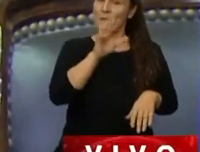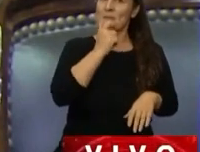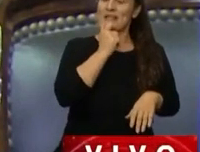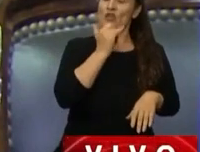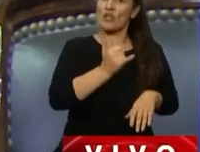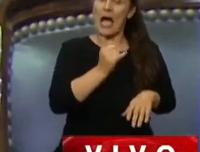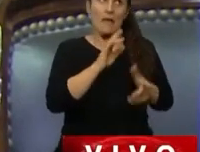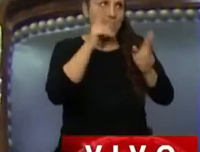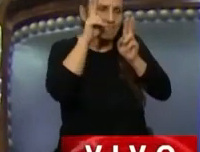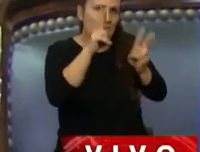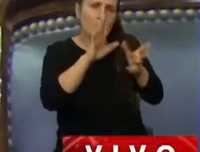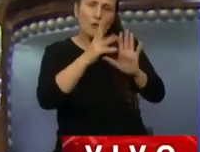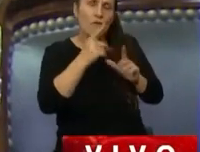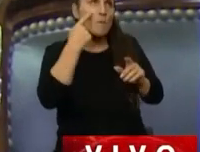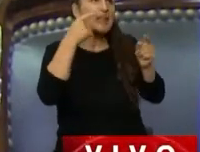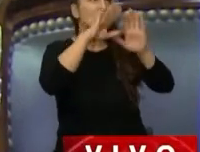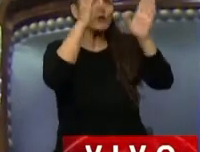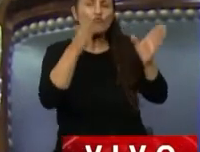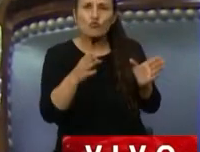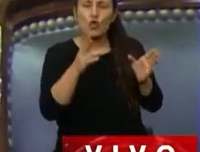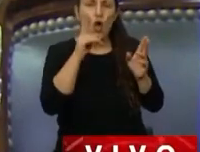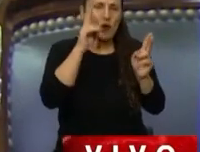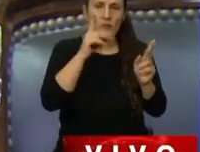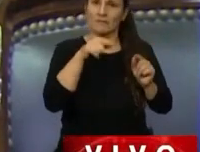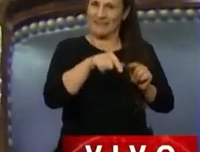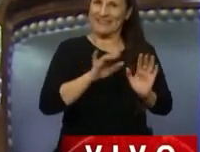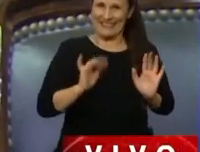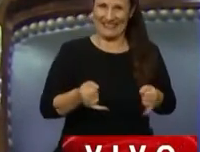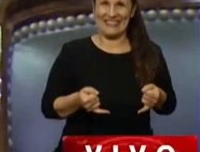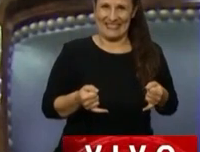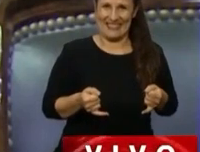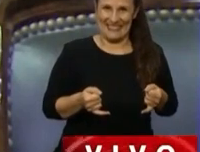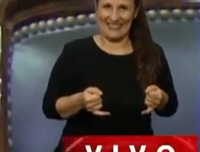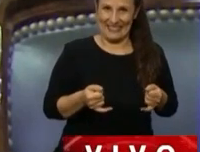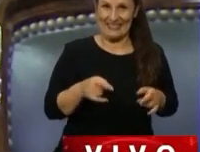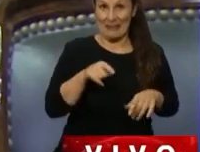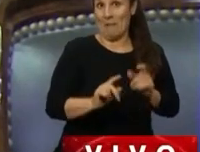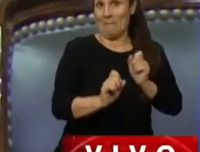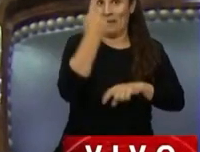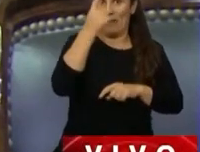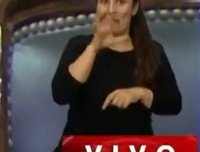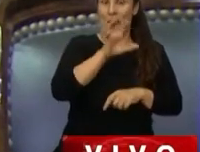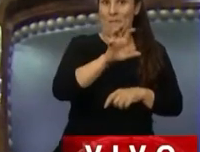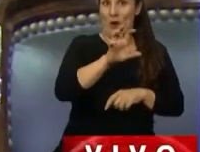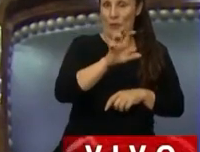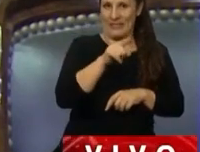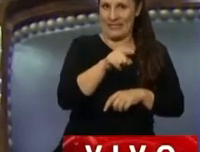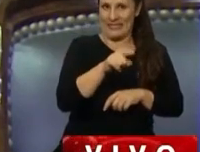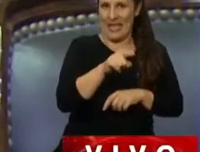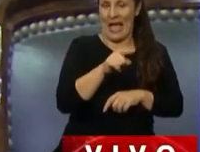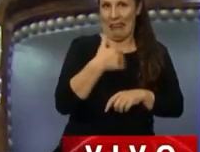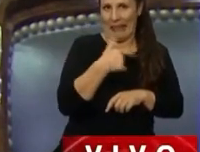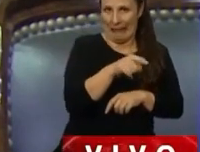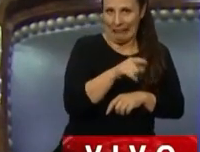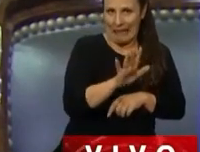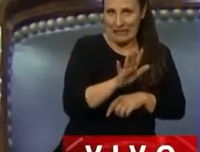esto forma parte de ese proceso en conjunto con algo que aplicó por primera vez una provincia en la Argentina y que ojalá este cuerpo también lo